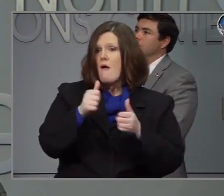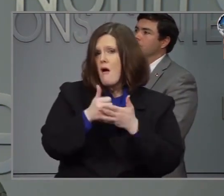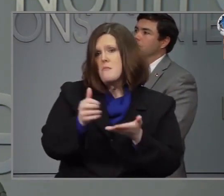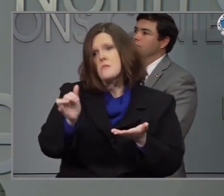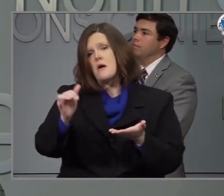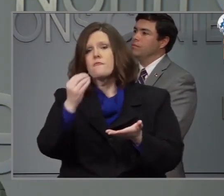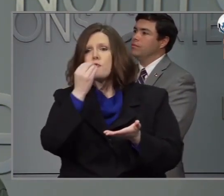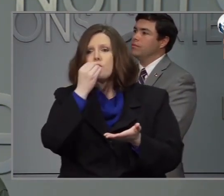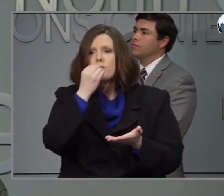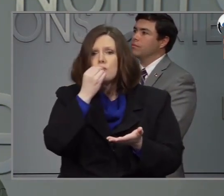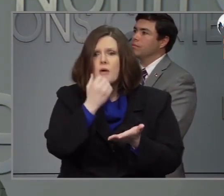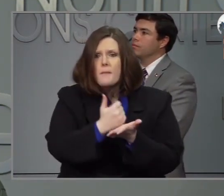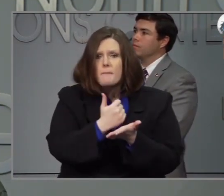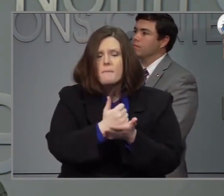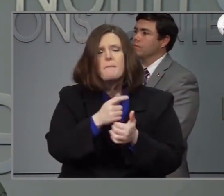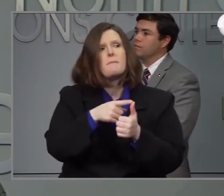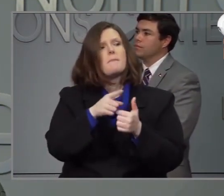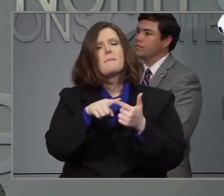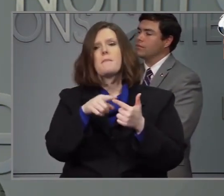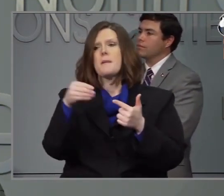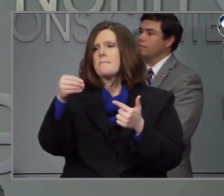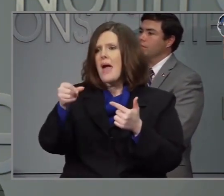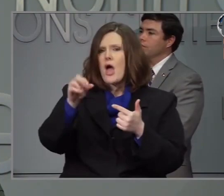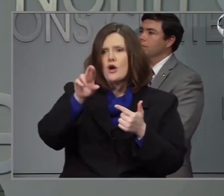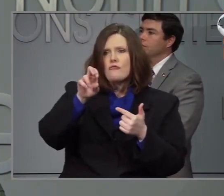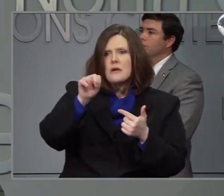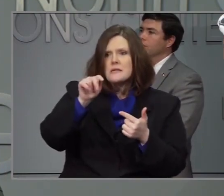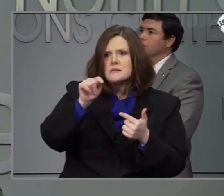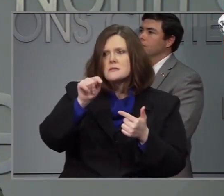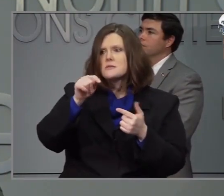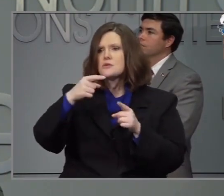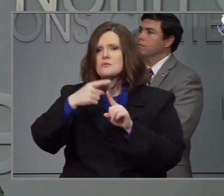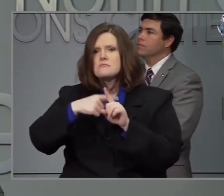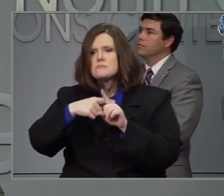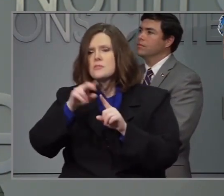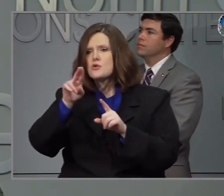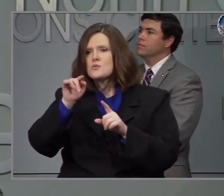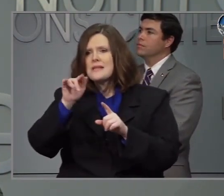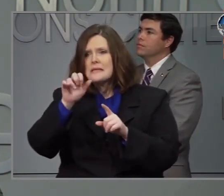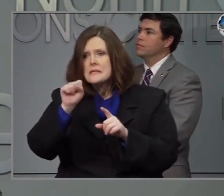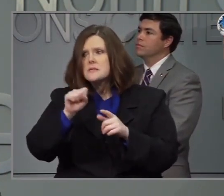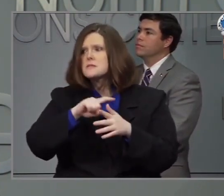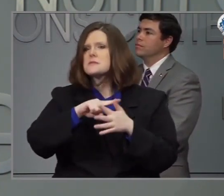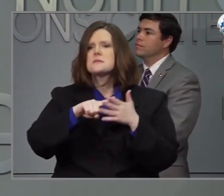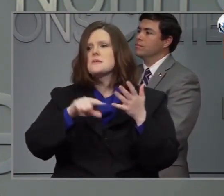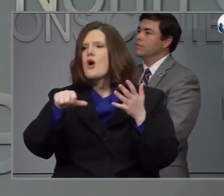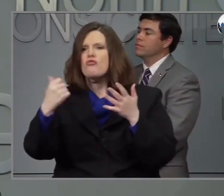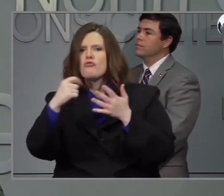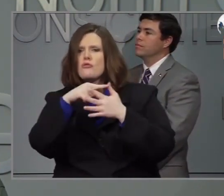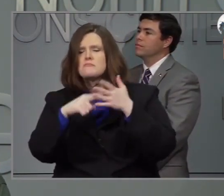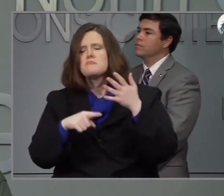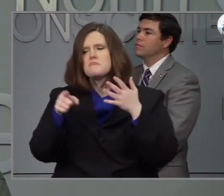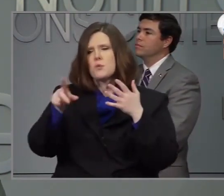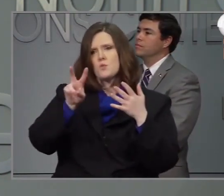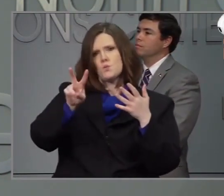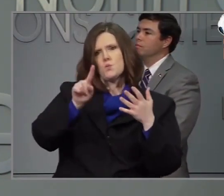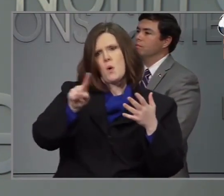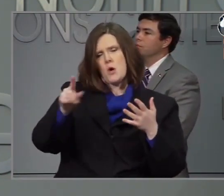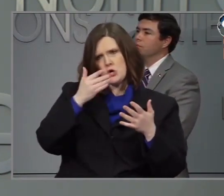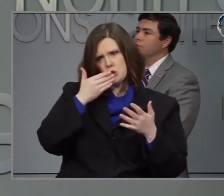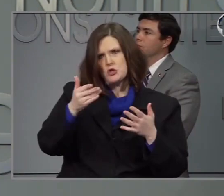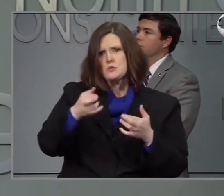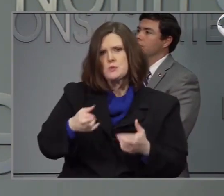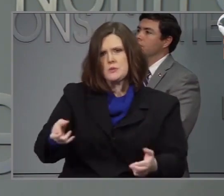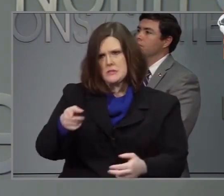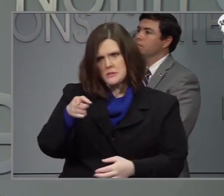son se puede ayudar a la gente con asistencia de alimentos para pagar la renta y servicios públicos isa y poder apoyar a